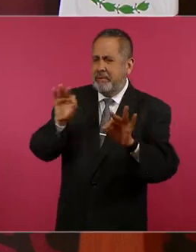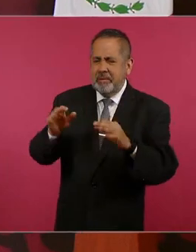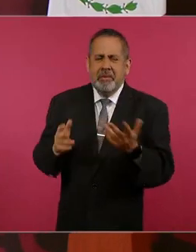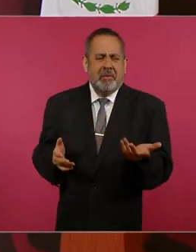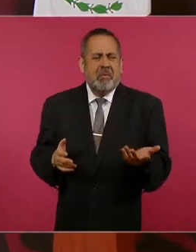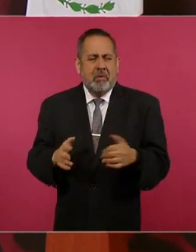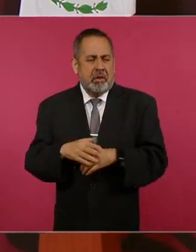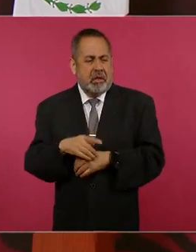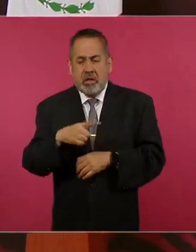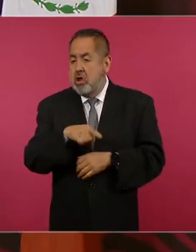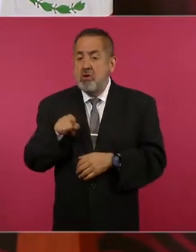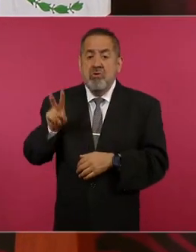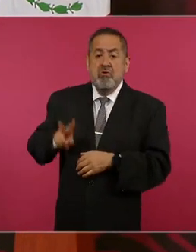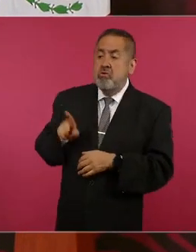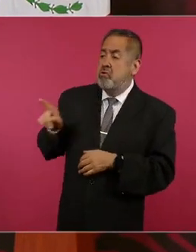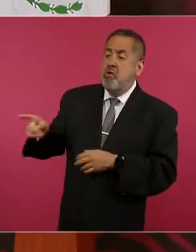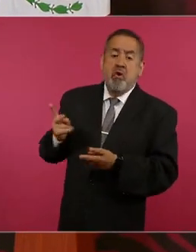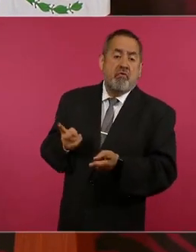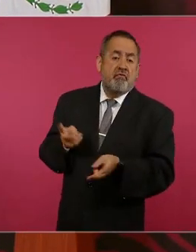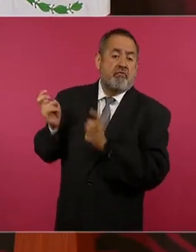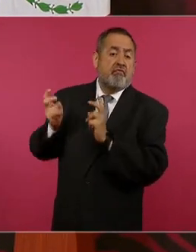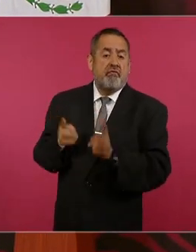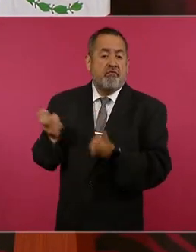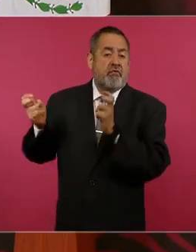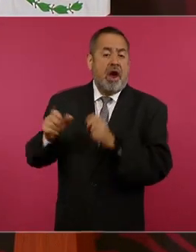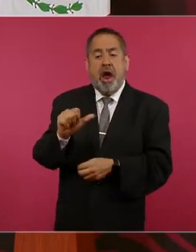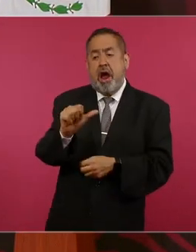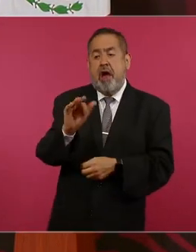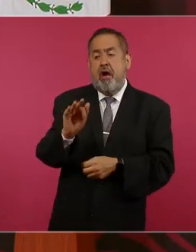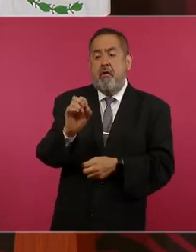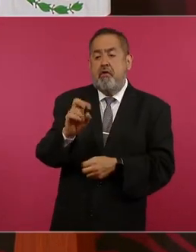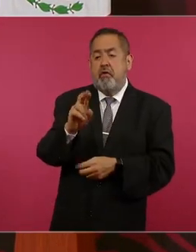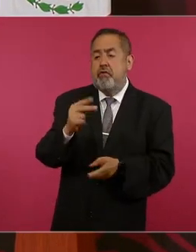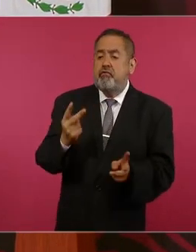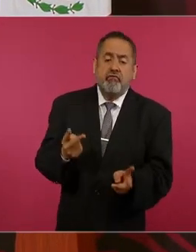vamos a robar las Aforas?